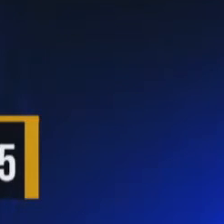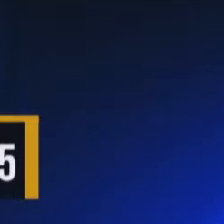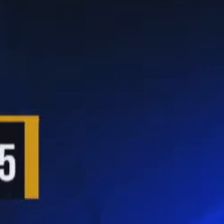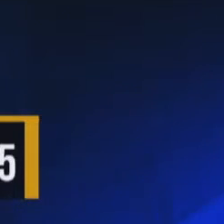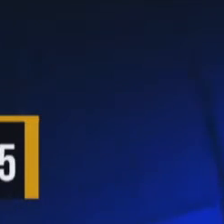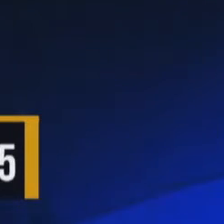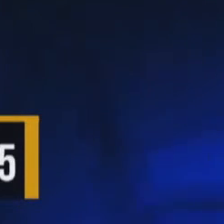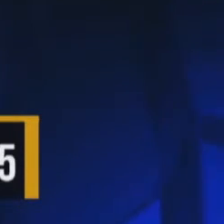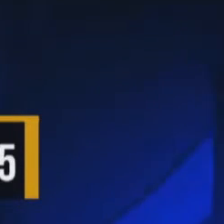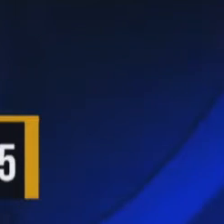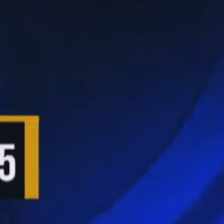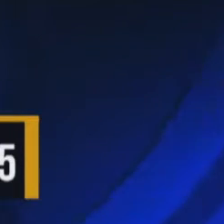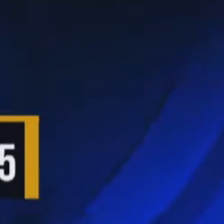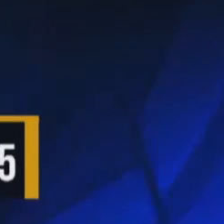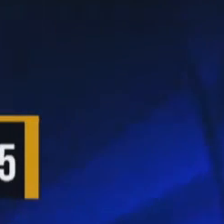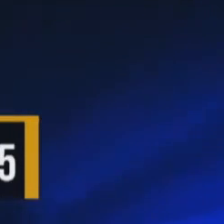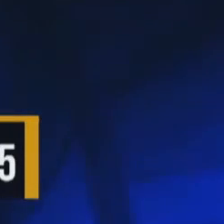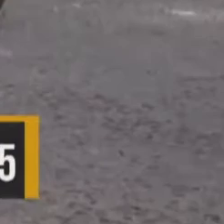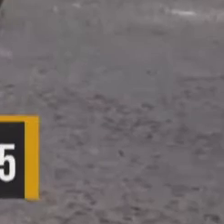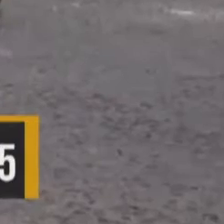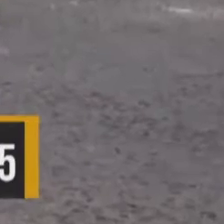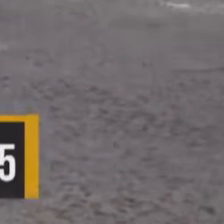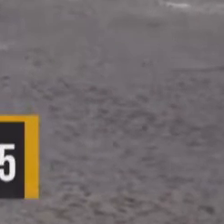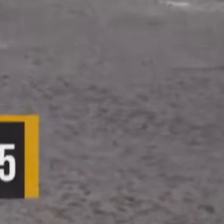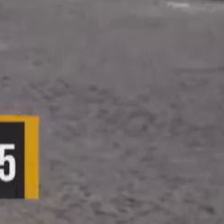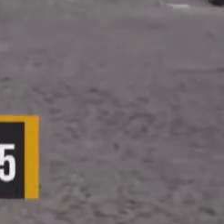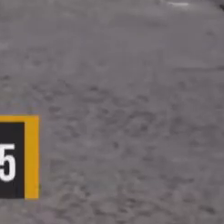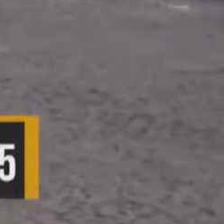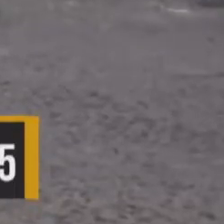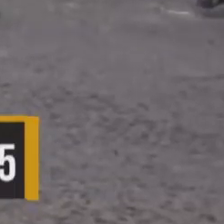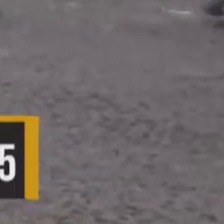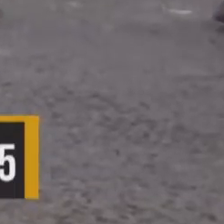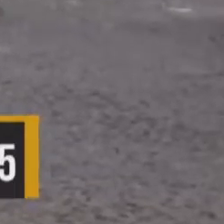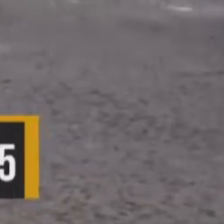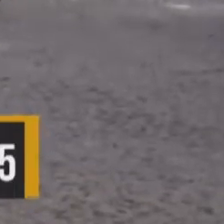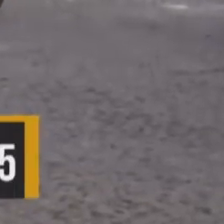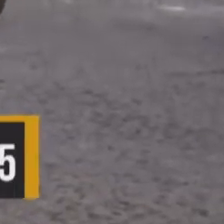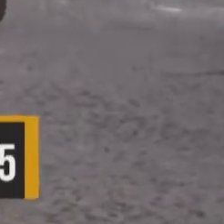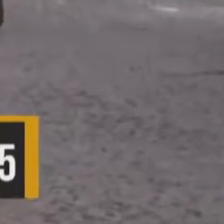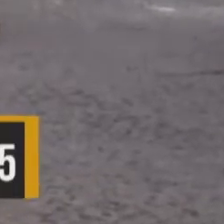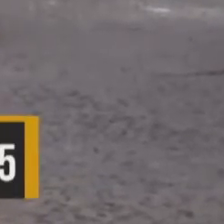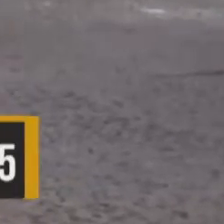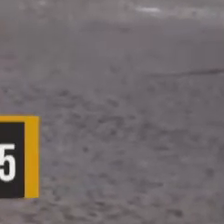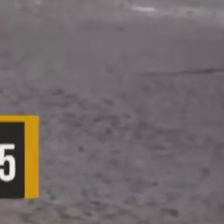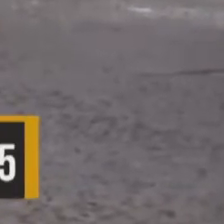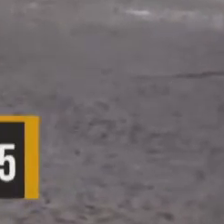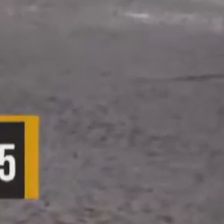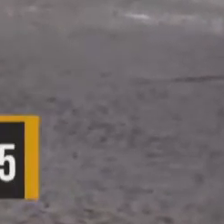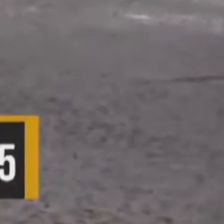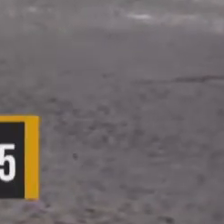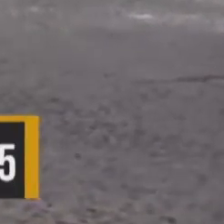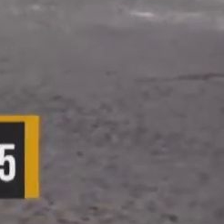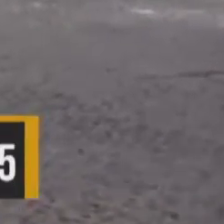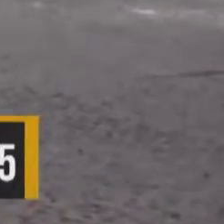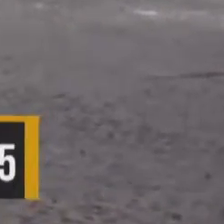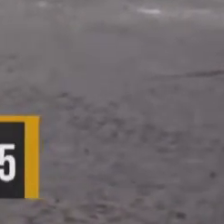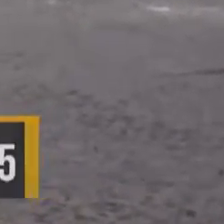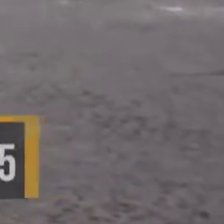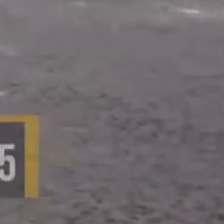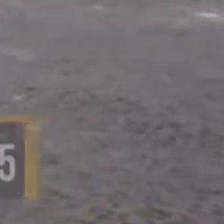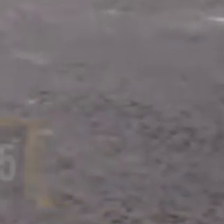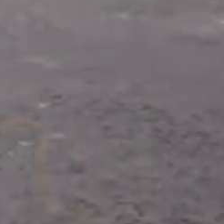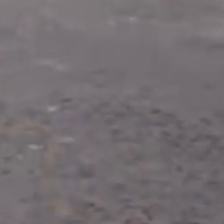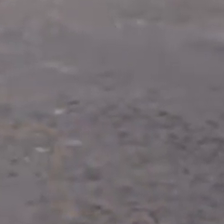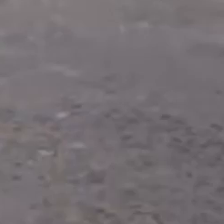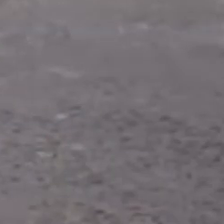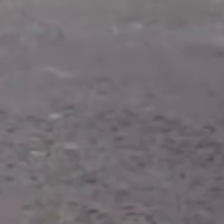homicidio agravado en concurso con porte ilegal de armas de fuego por una orden de captura proferida por el juzgado segundo penal municipal de